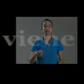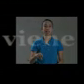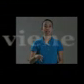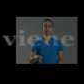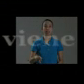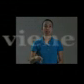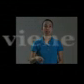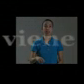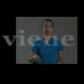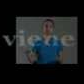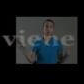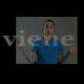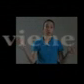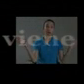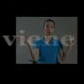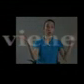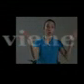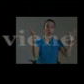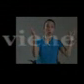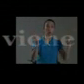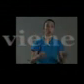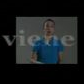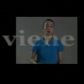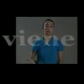Hoy la propiedad vale más.